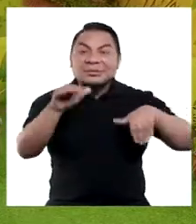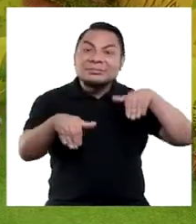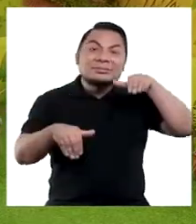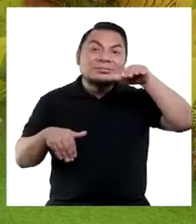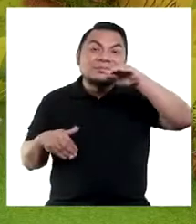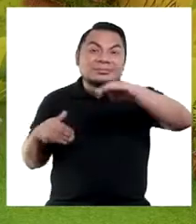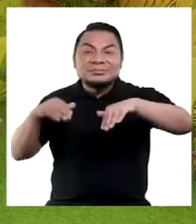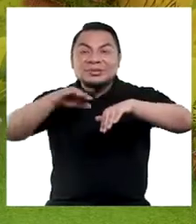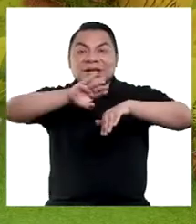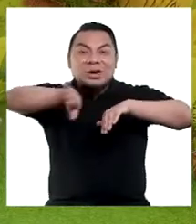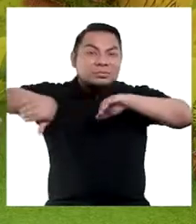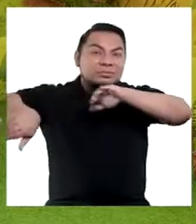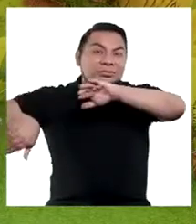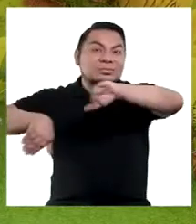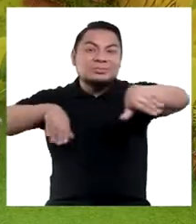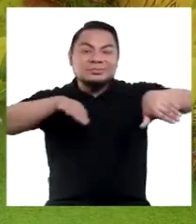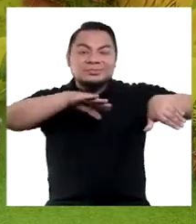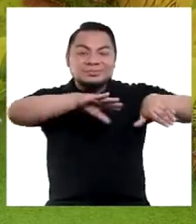muy bien